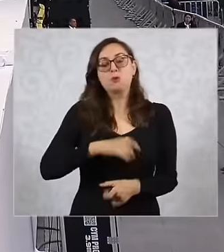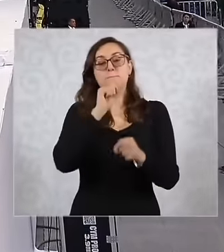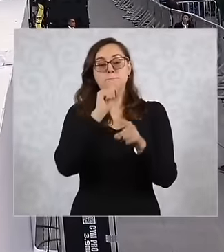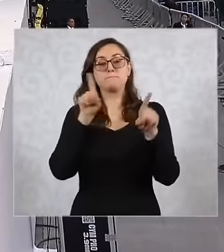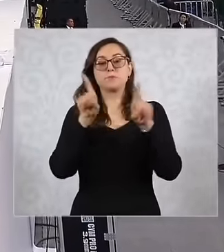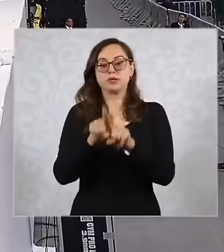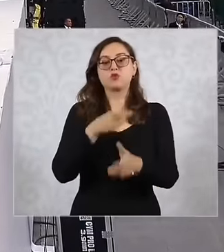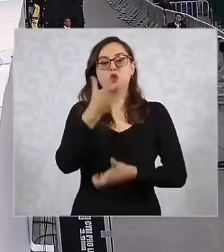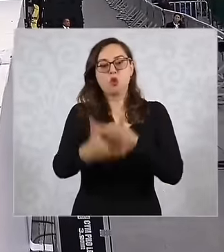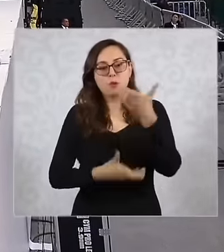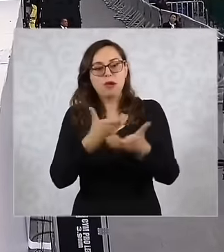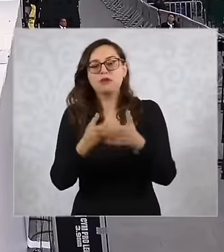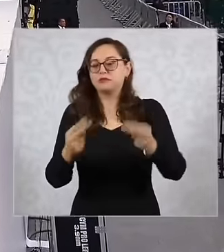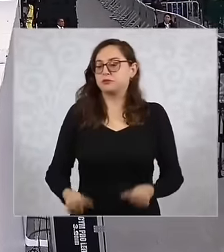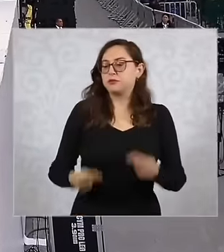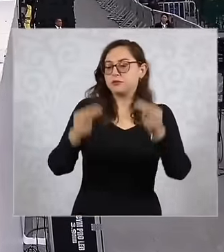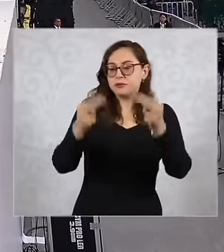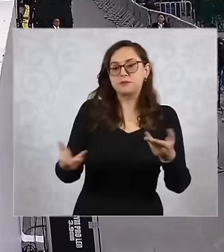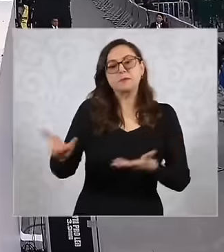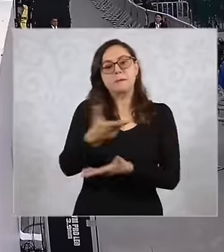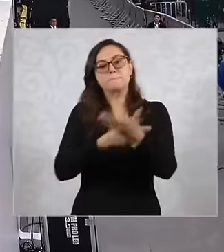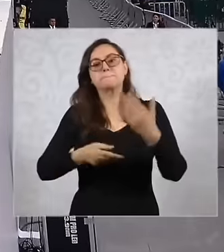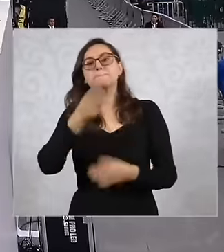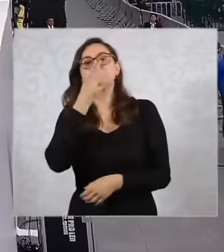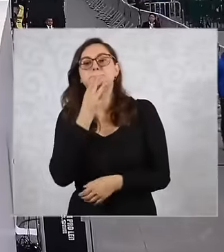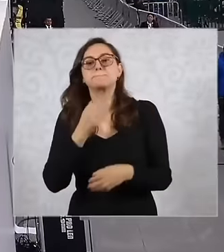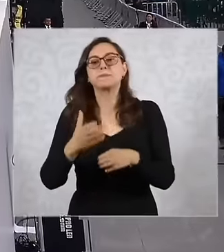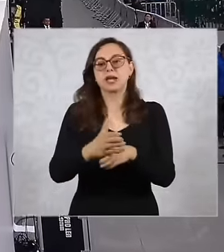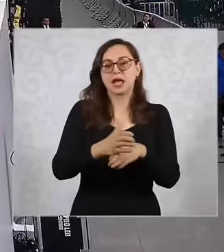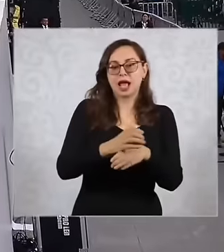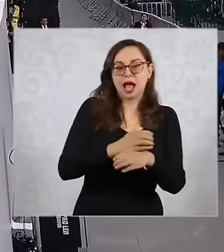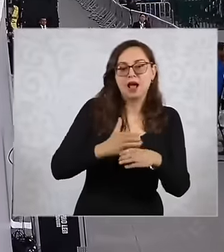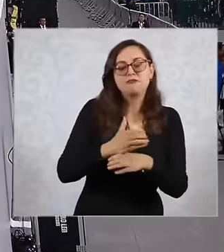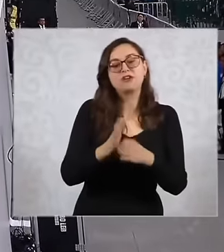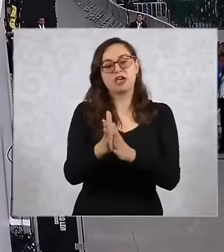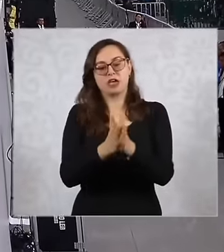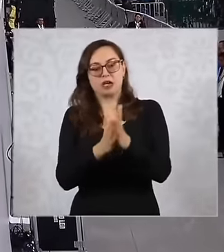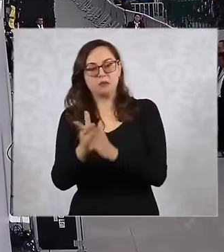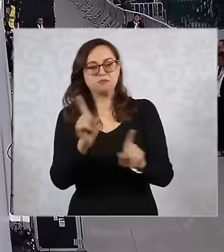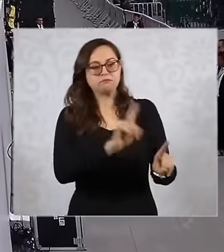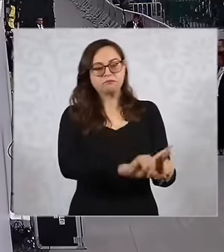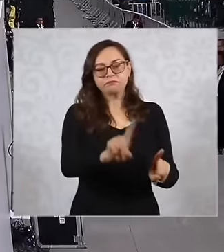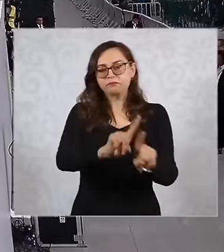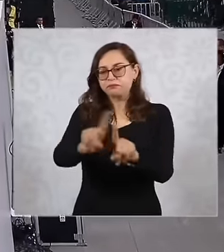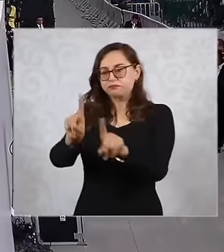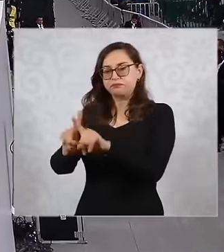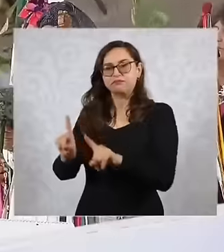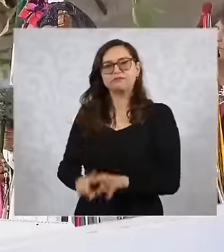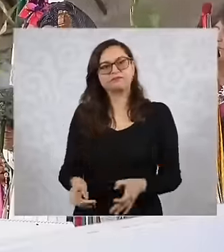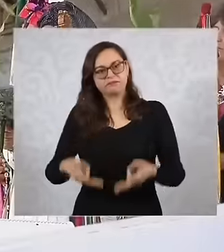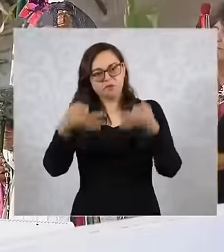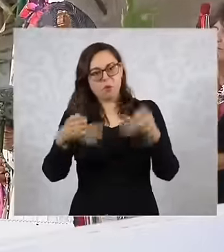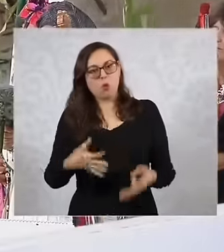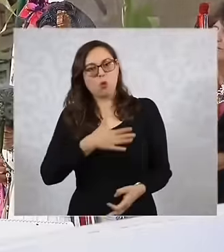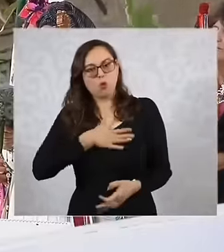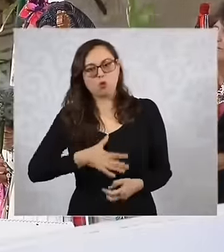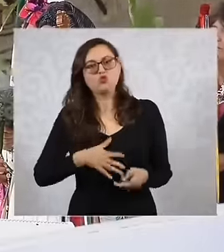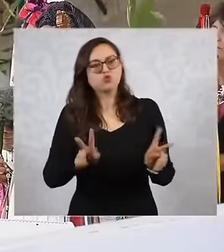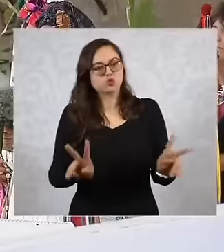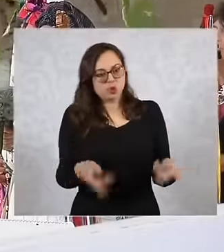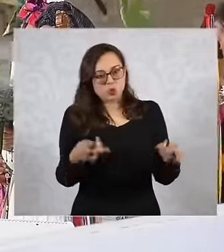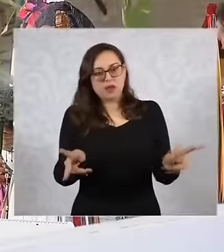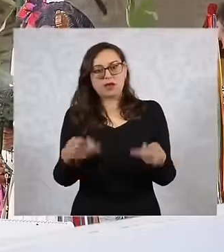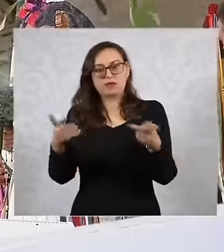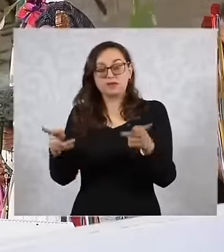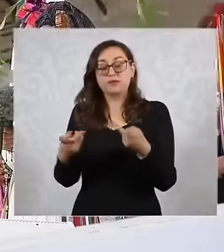justo para la venta de miel, café, cacao y otros productos que se venderán